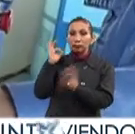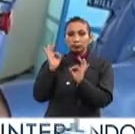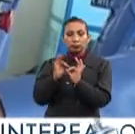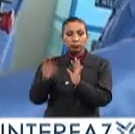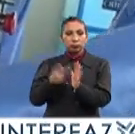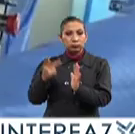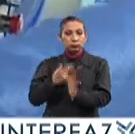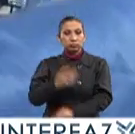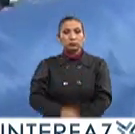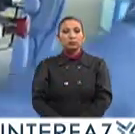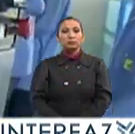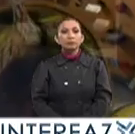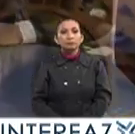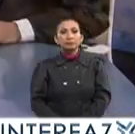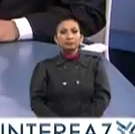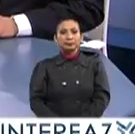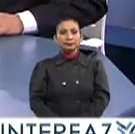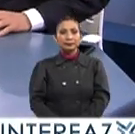manera permanente.